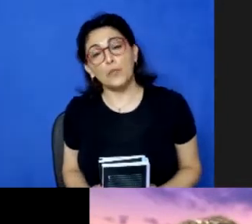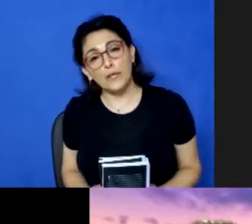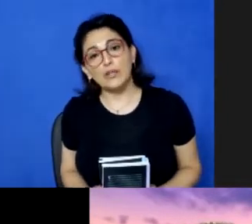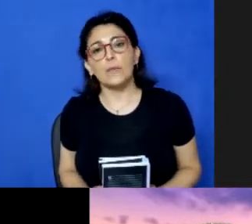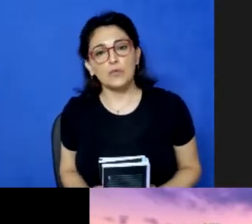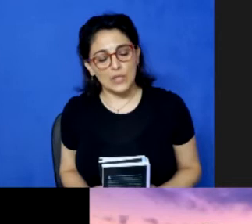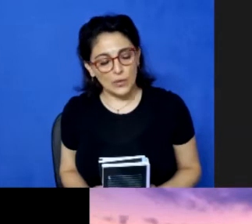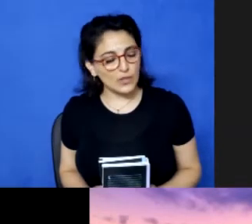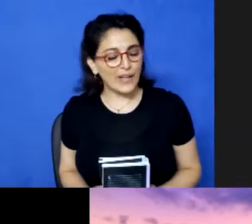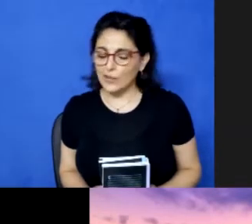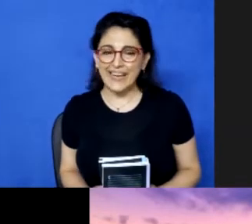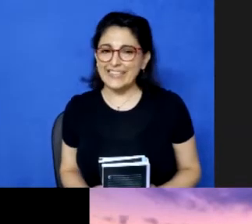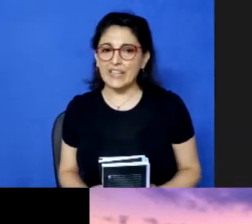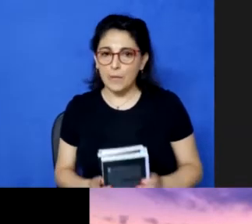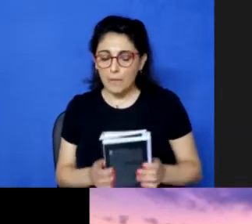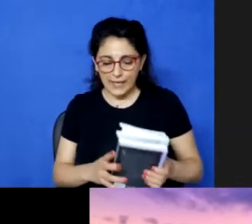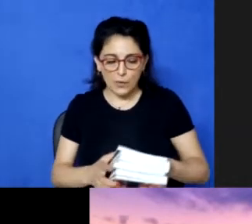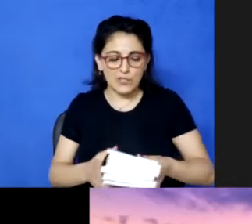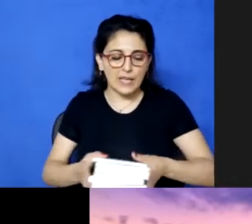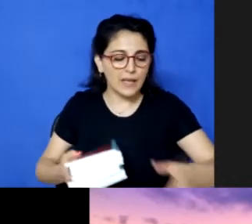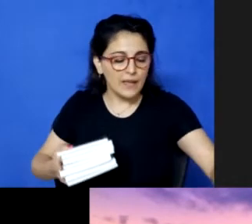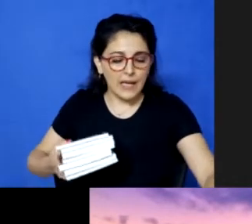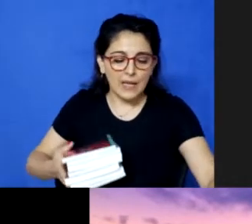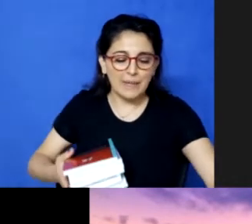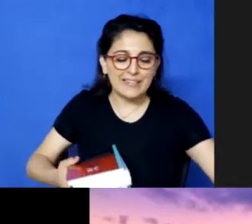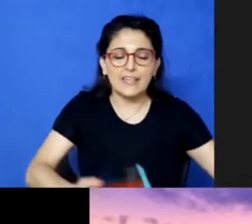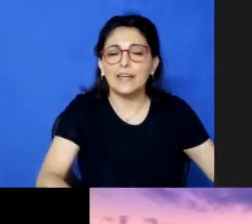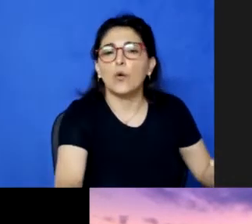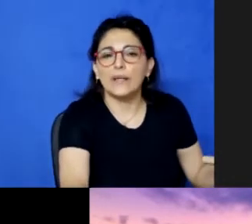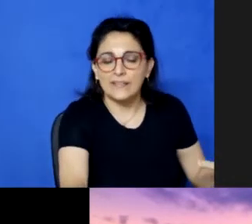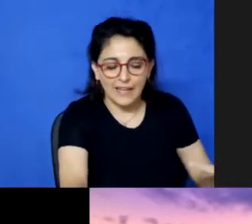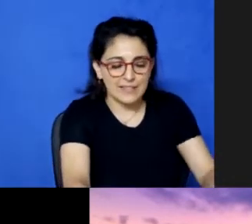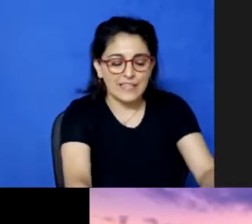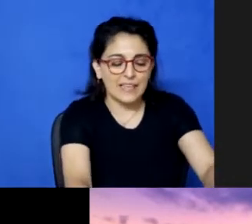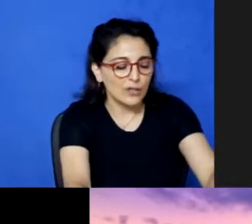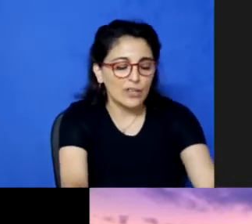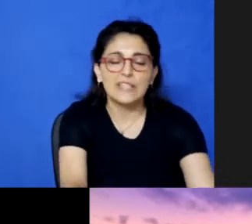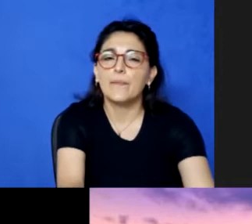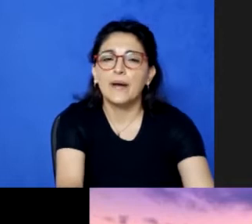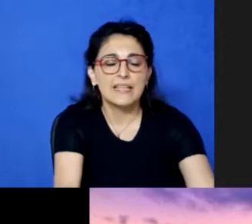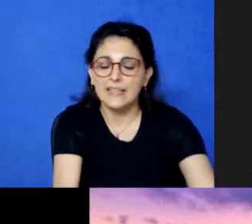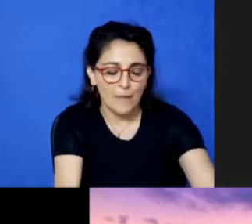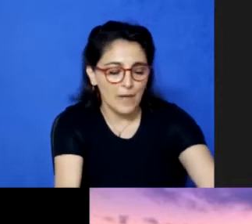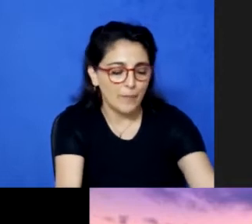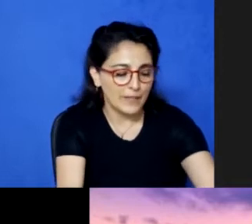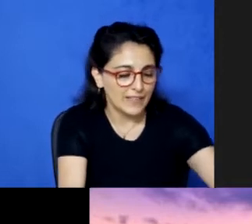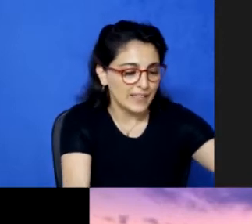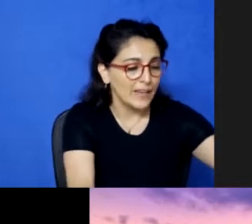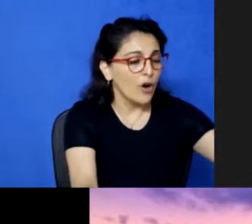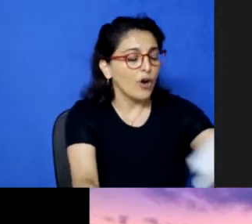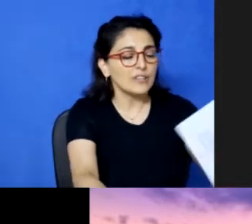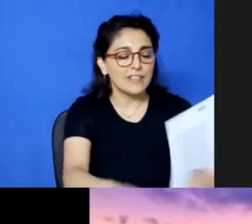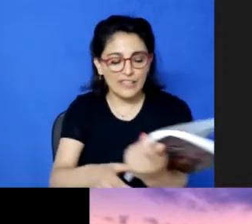por supuesto, les mando un saludo a toda la gente de Barinhaus que me tiene en cuenta. Ni siquiera los tengo que llamar y ya están al